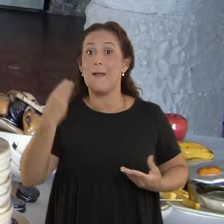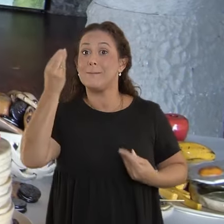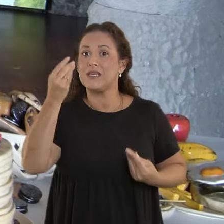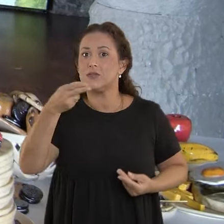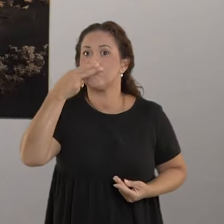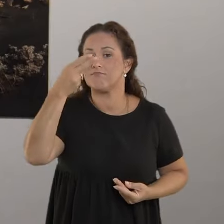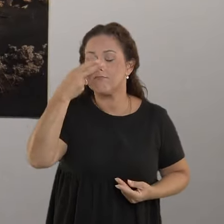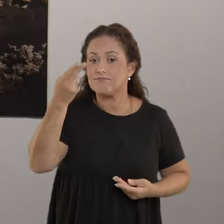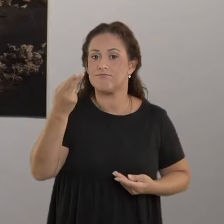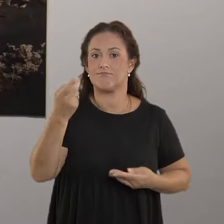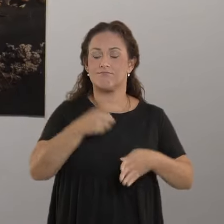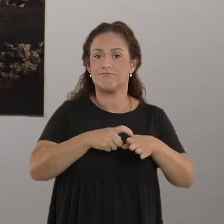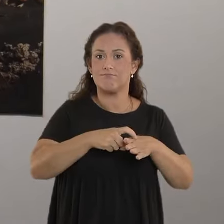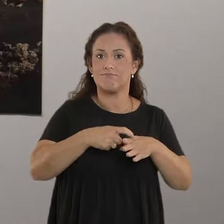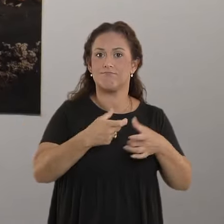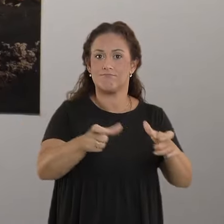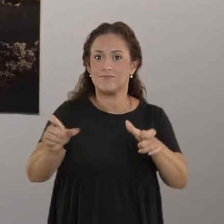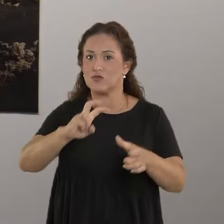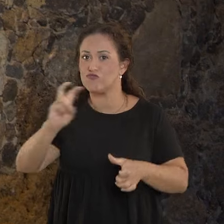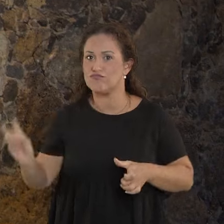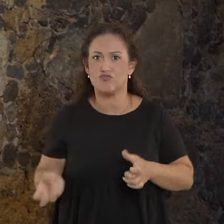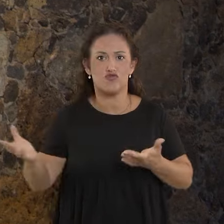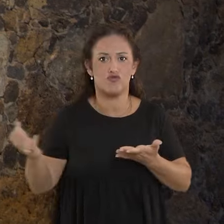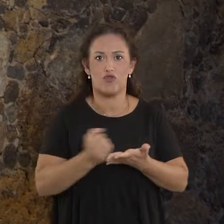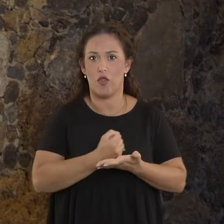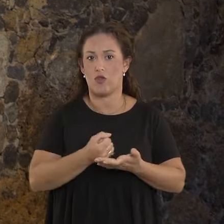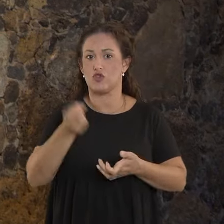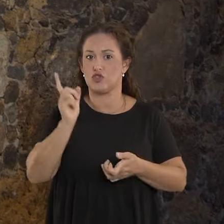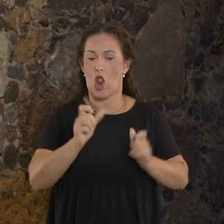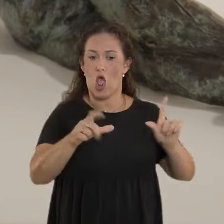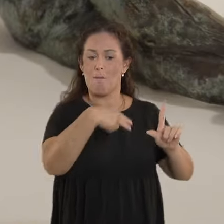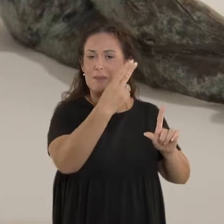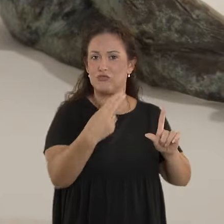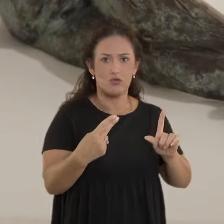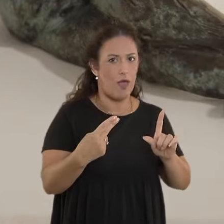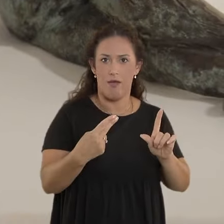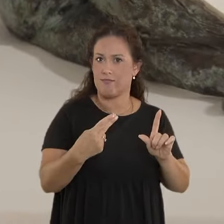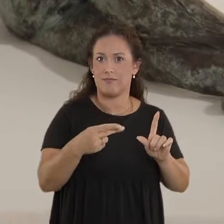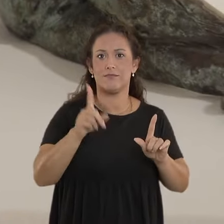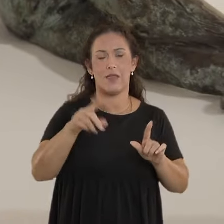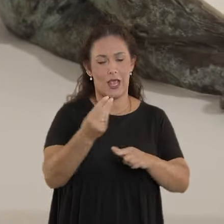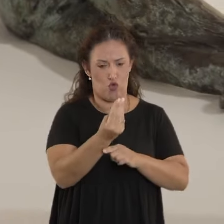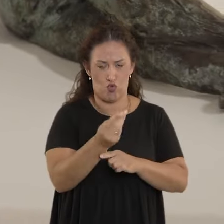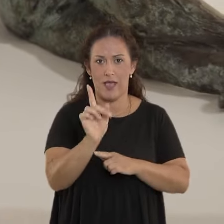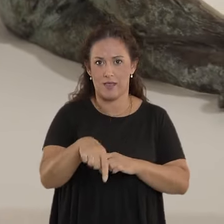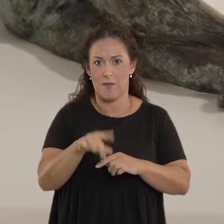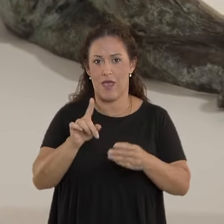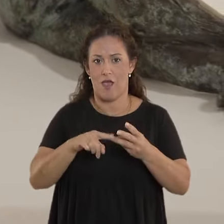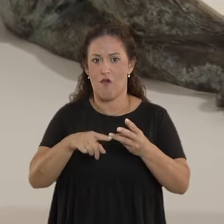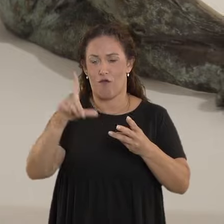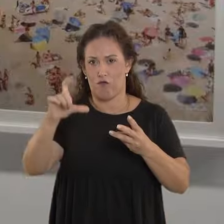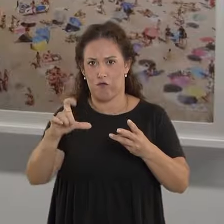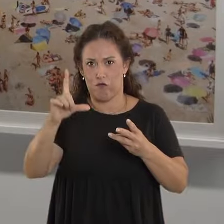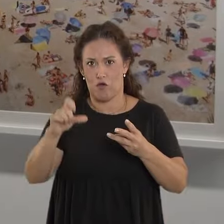poder encontrarnos tocando todos los palos y todos los medios. No solo tenemos óleo sobre lienzo y escultura, sino que